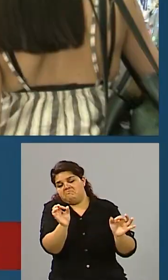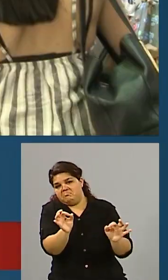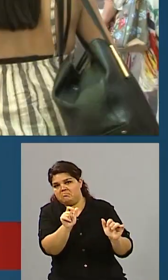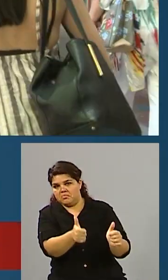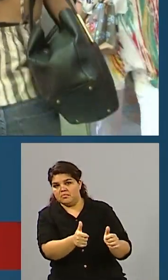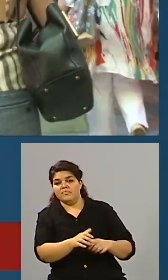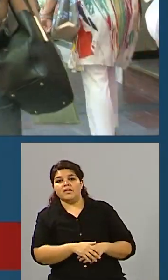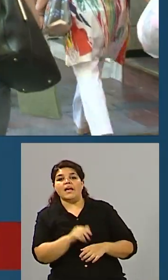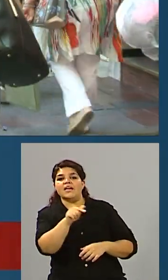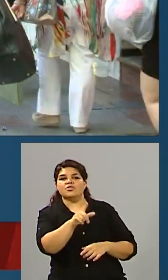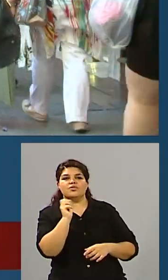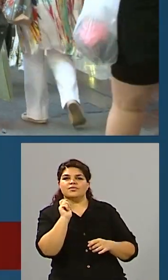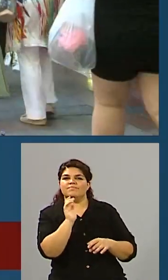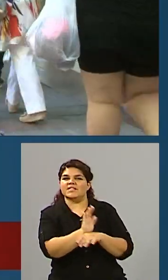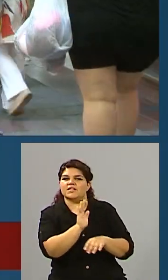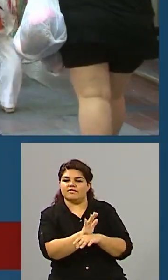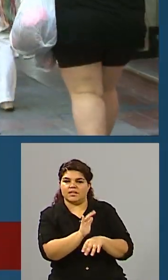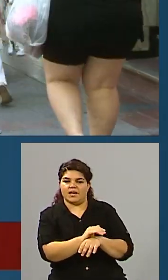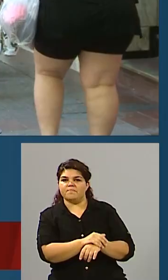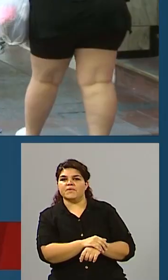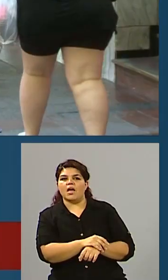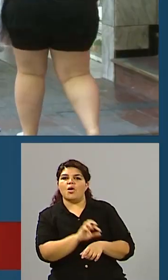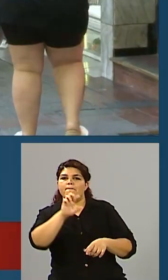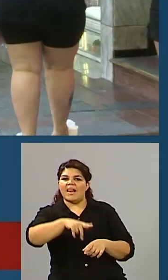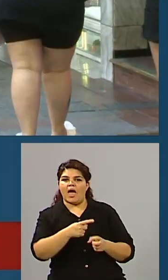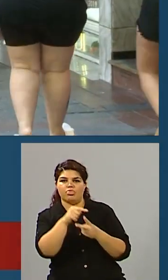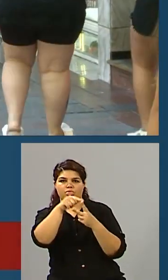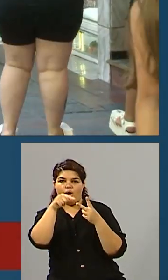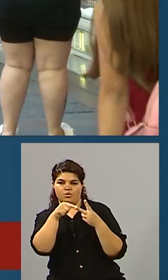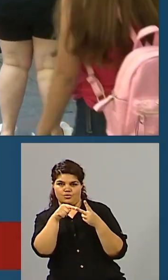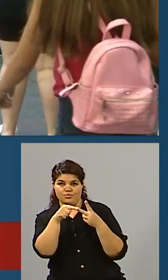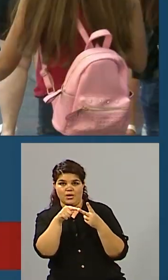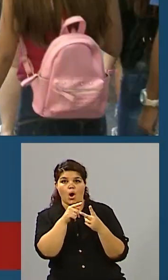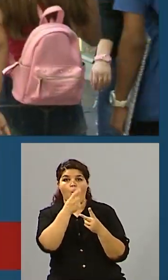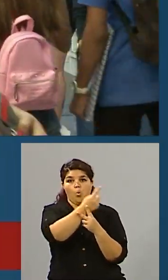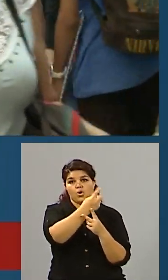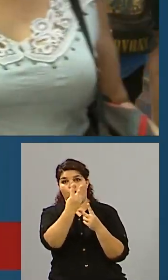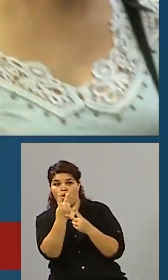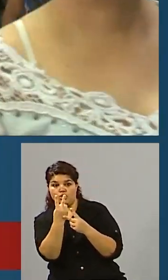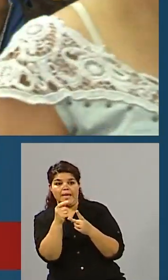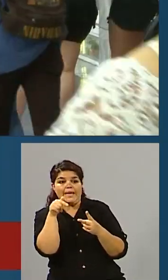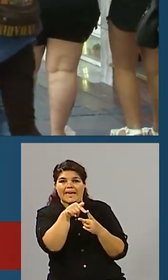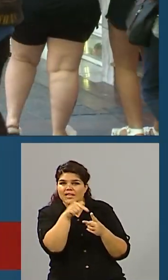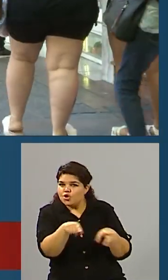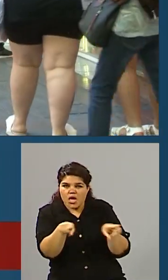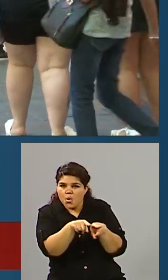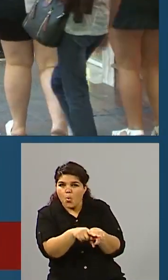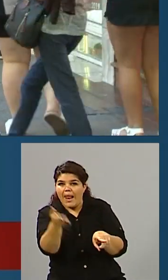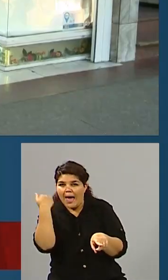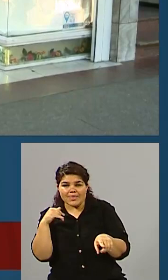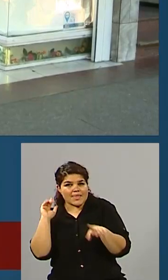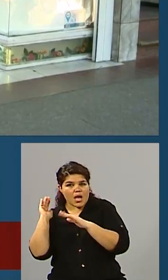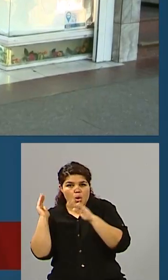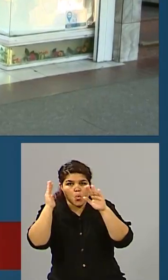menos que confiscación de plazos fijos que se dieron en el país. No vamos a ir hacia ese lado, pero a lo que estoy tratando de